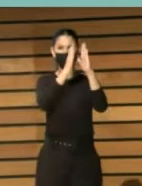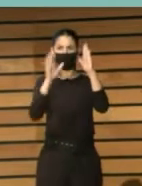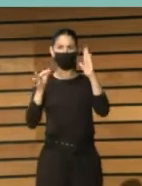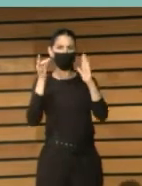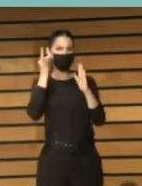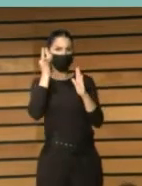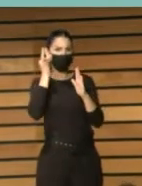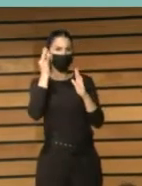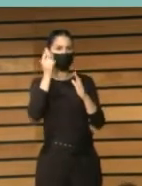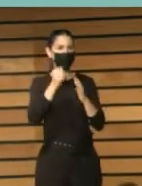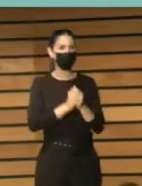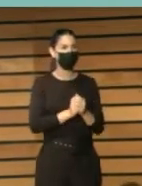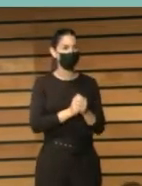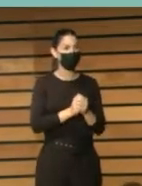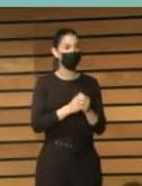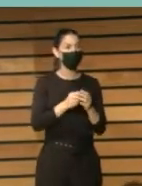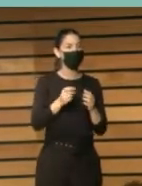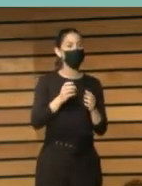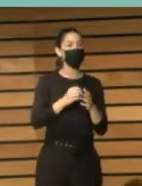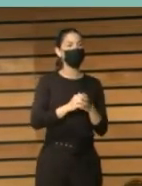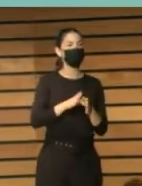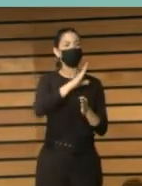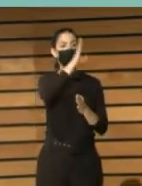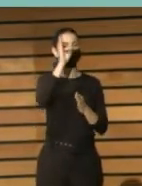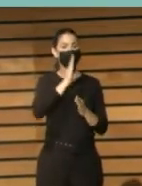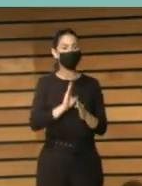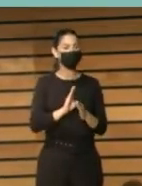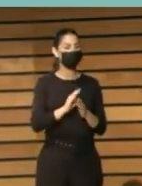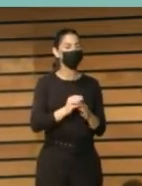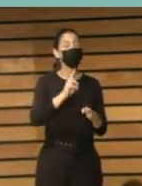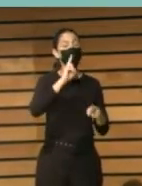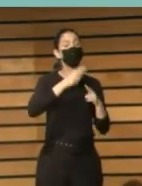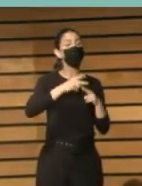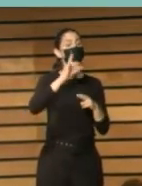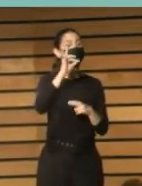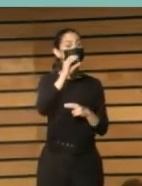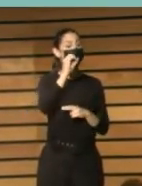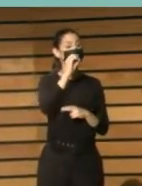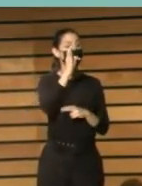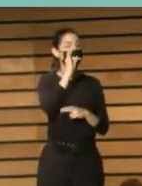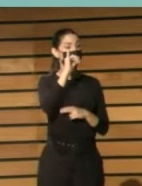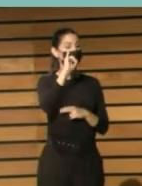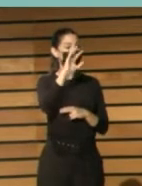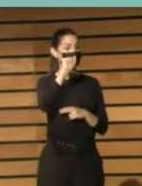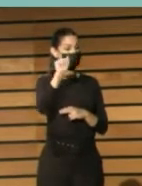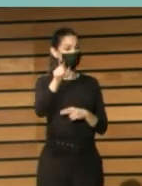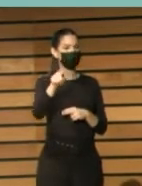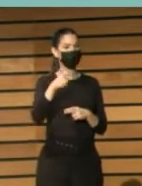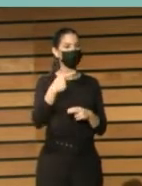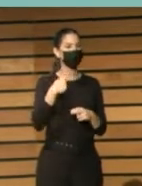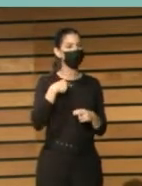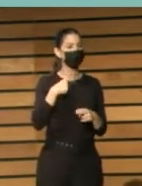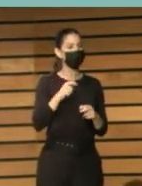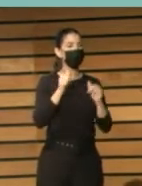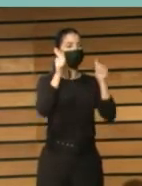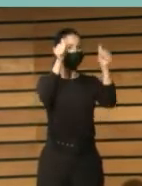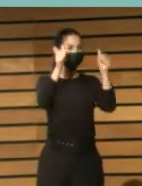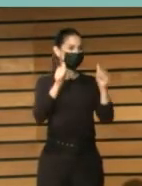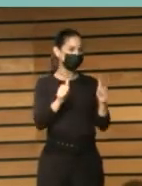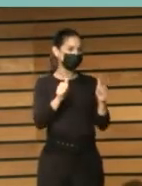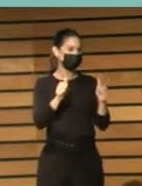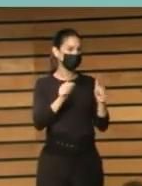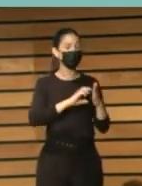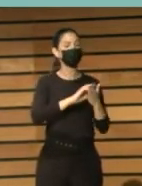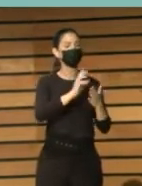una bibliotecaria brasileña que se llama Sofía Magalhães y hacía una tesis sobre las bibliotecas